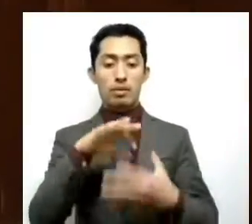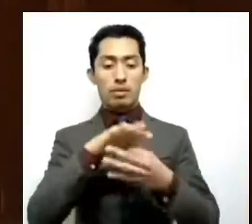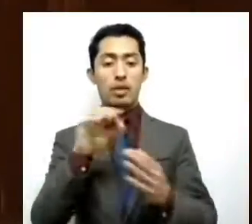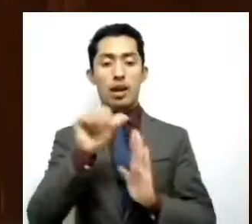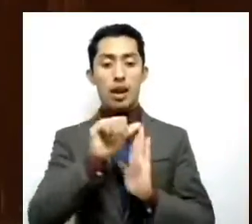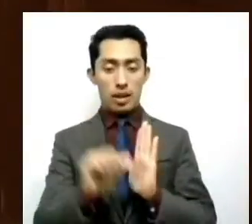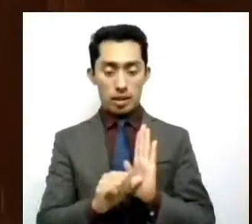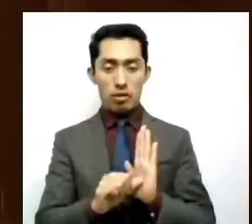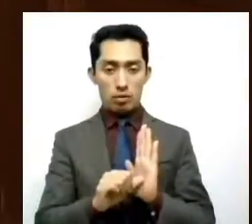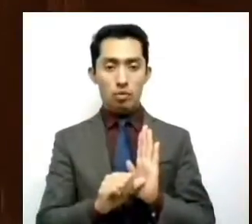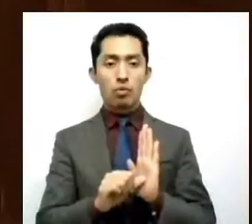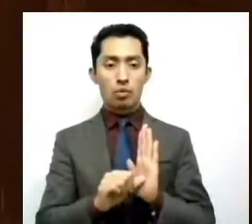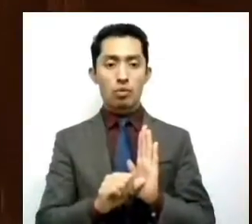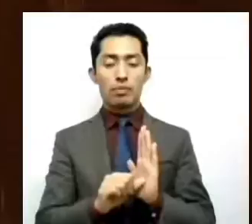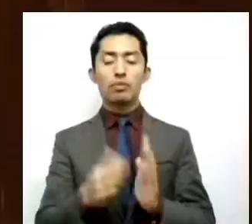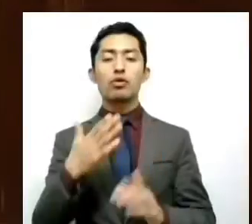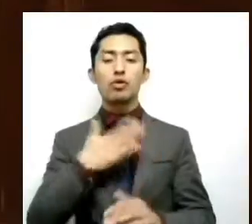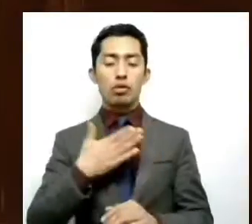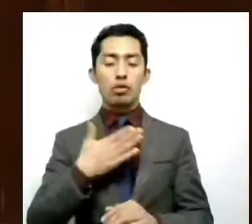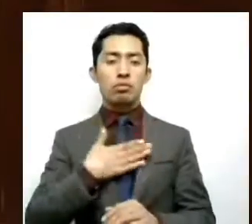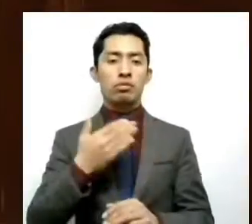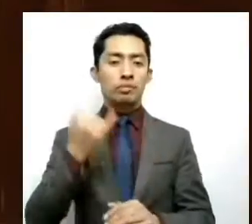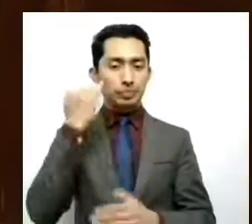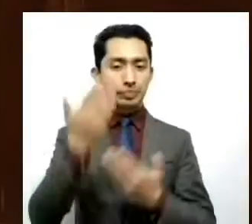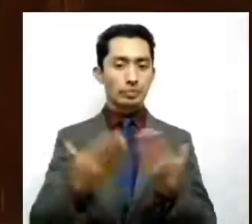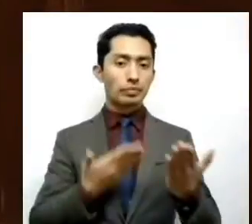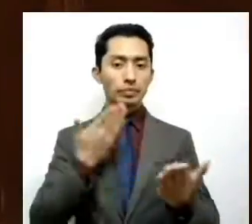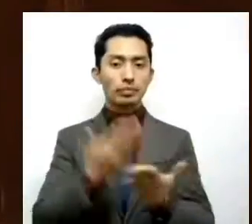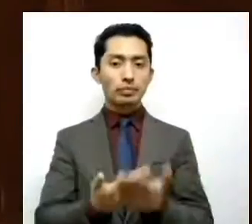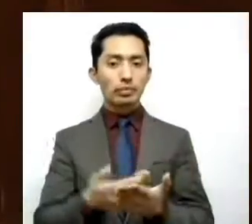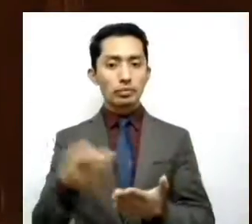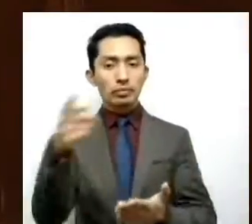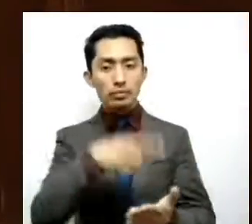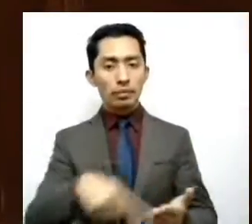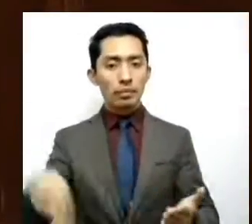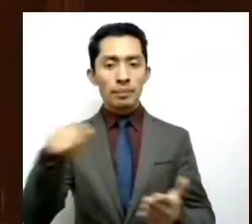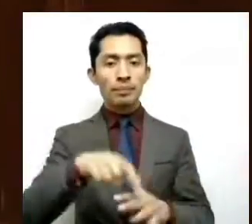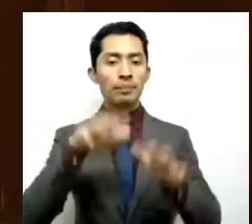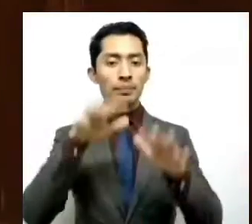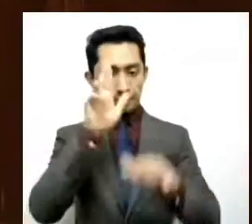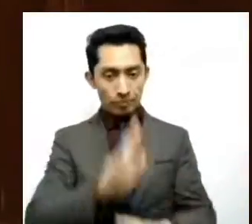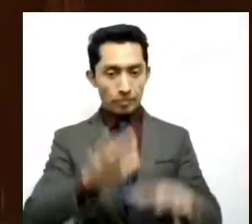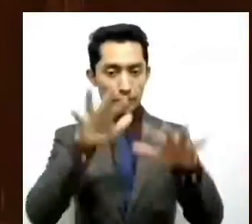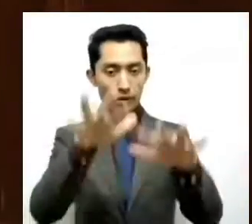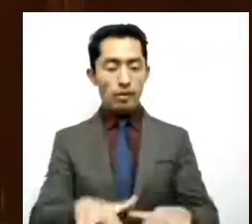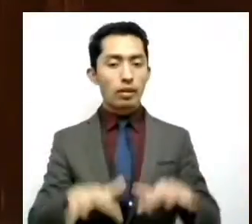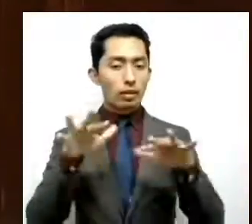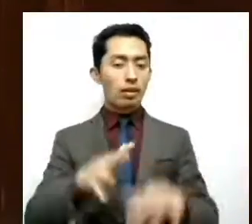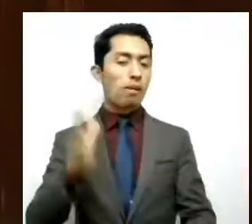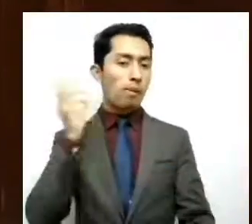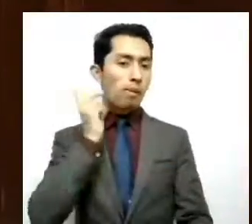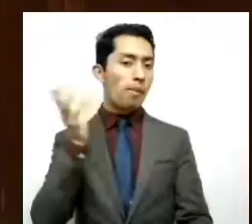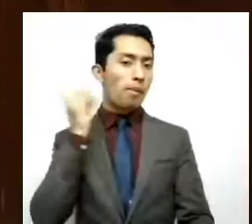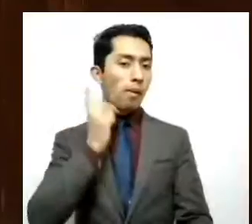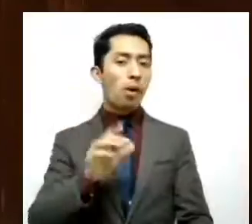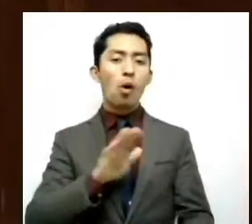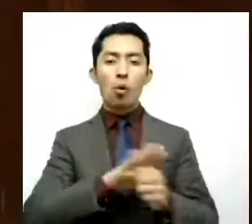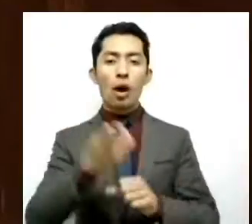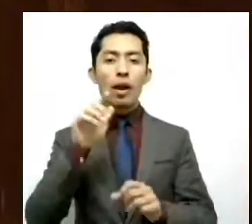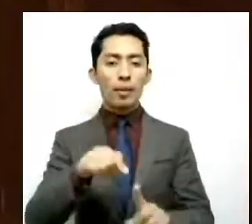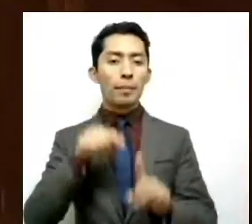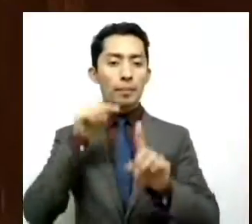materia, someto a la consideración de esta honorable asamblea el siguiente punto de